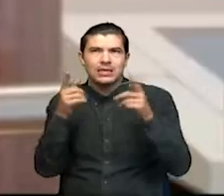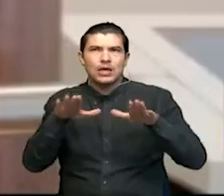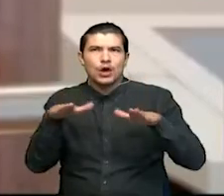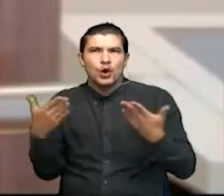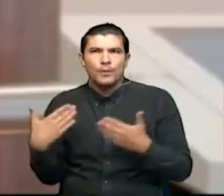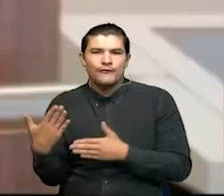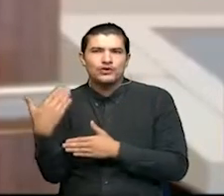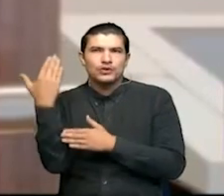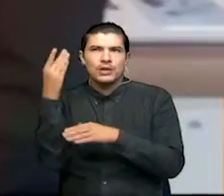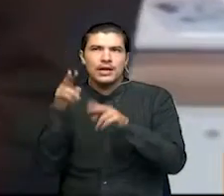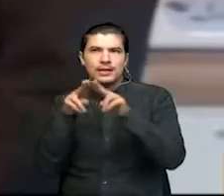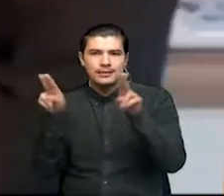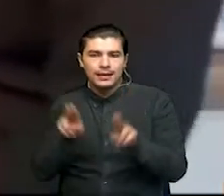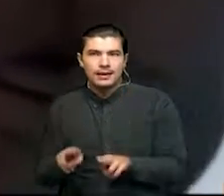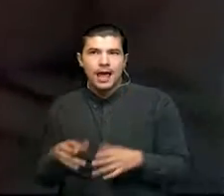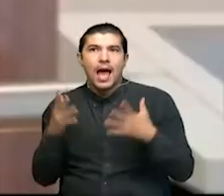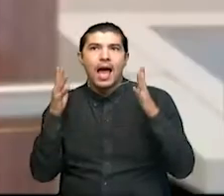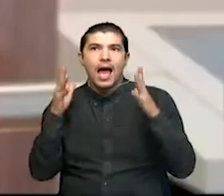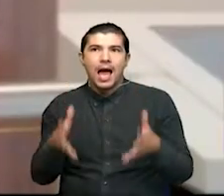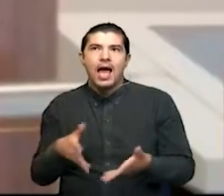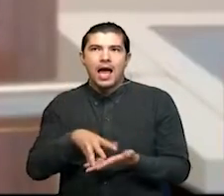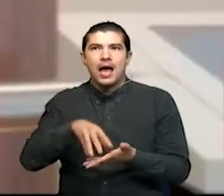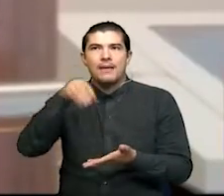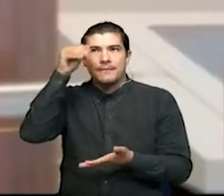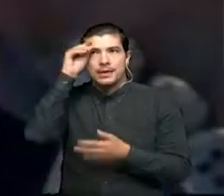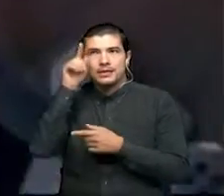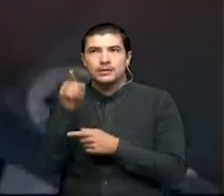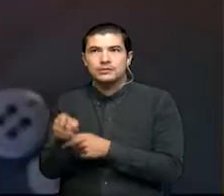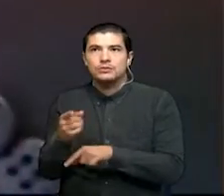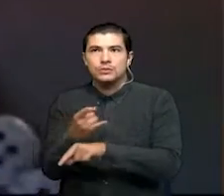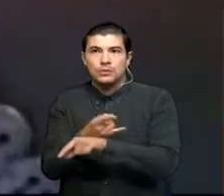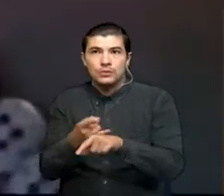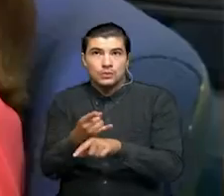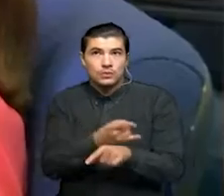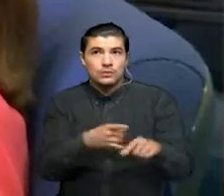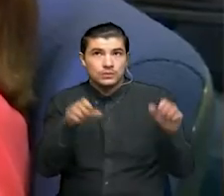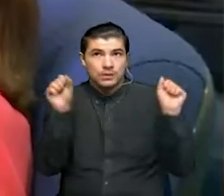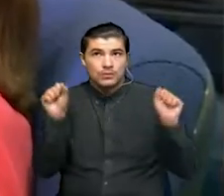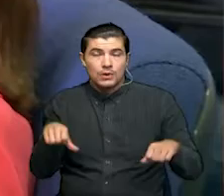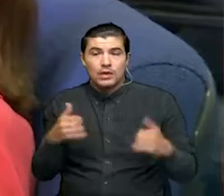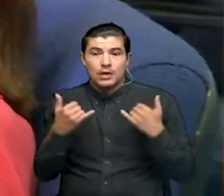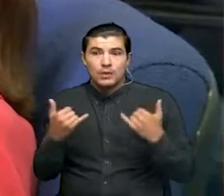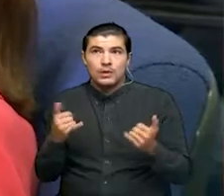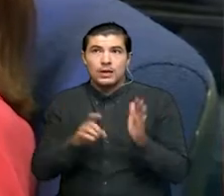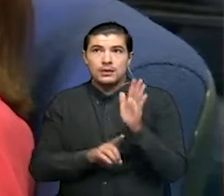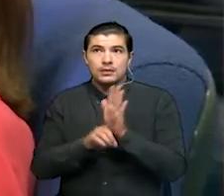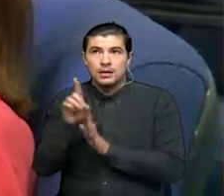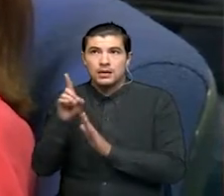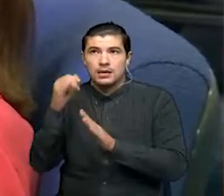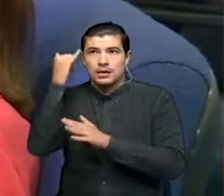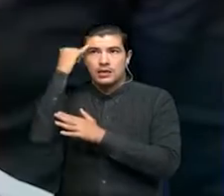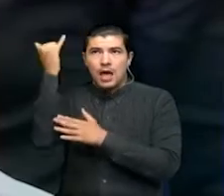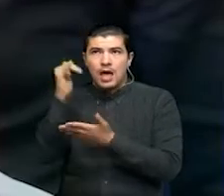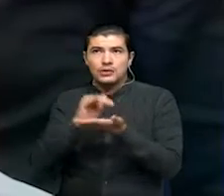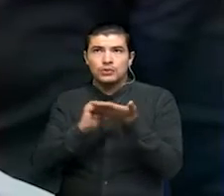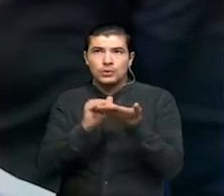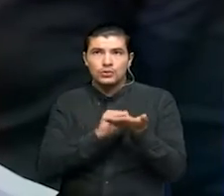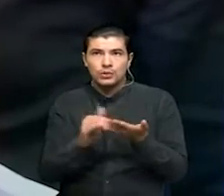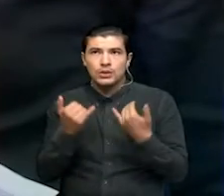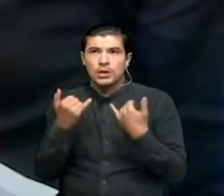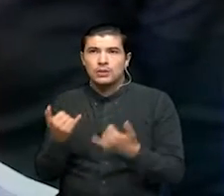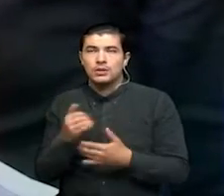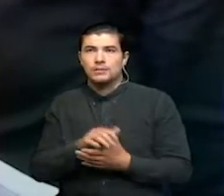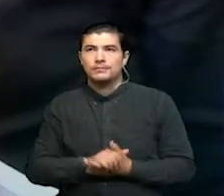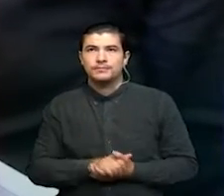el Internet de las Cosas y va a aprender a aplicarlo y va a poder desarrollar soluciones, aplicaciones. Que estamos